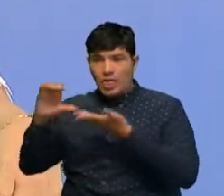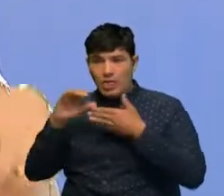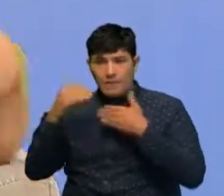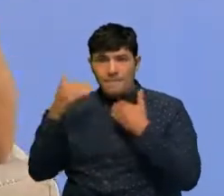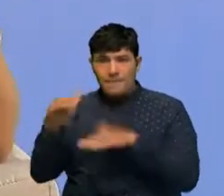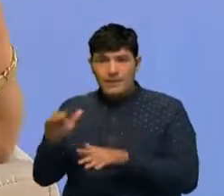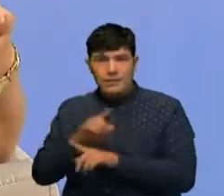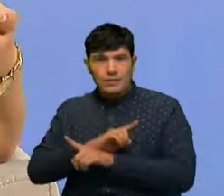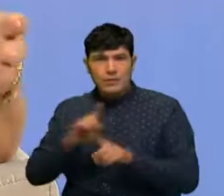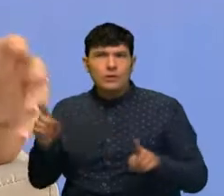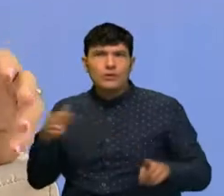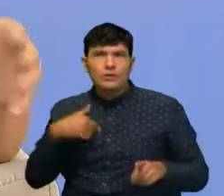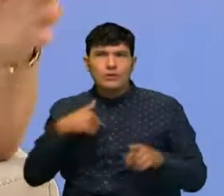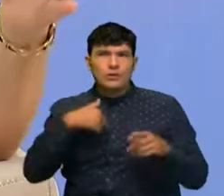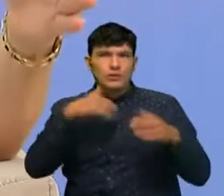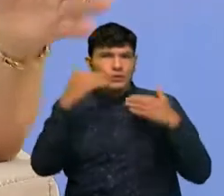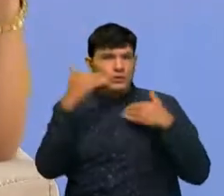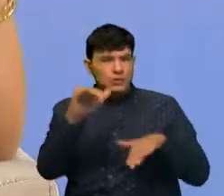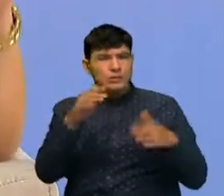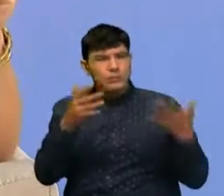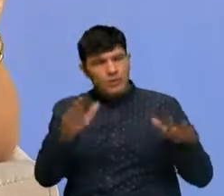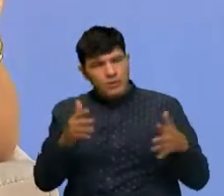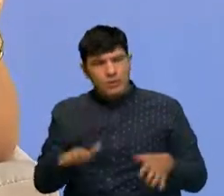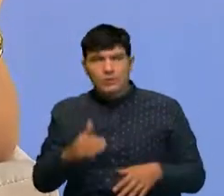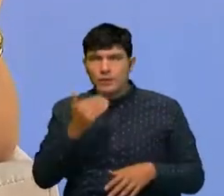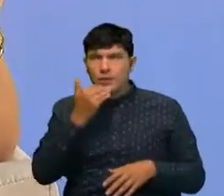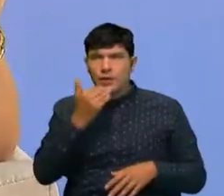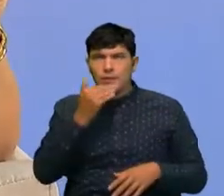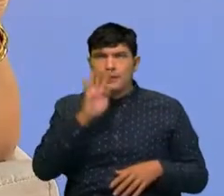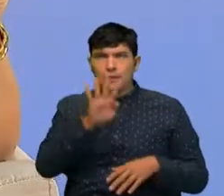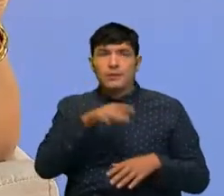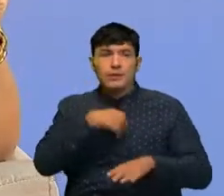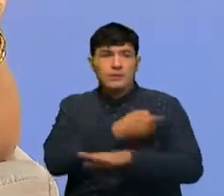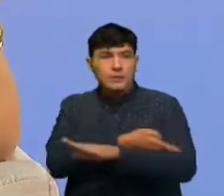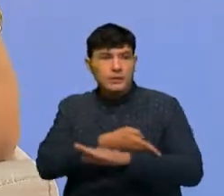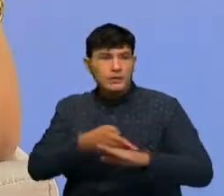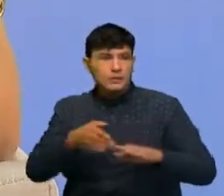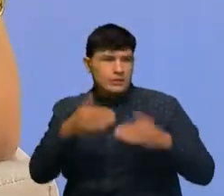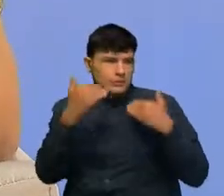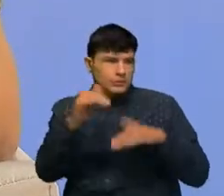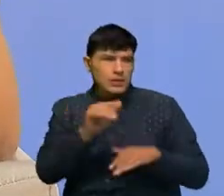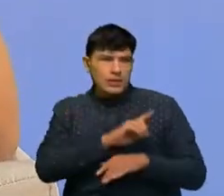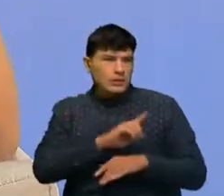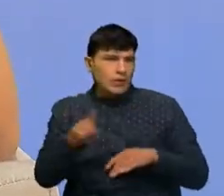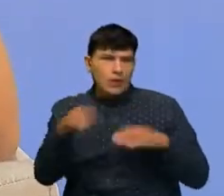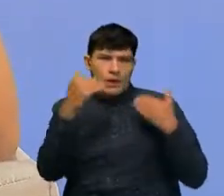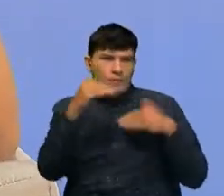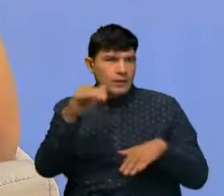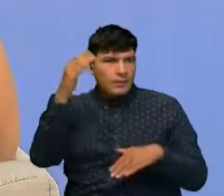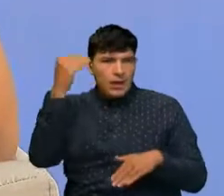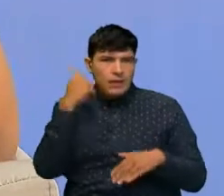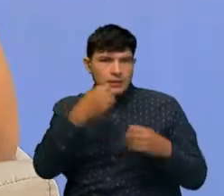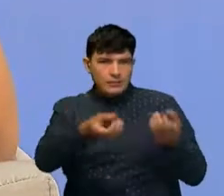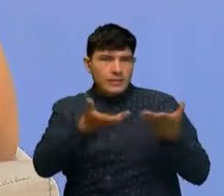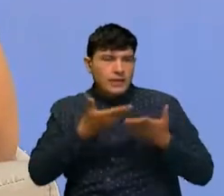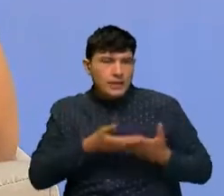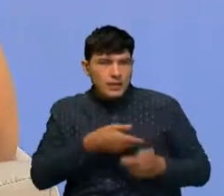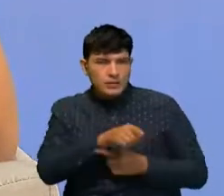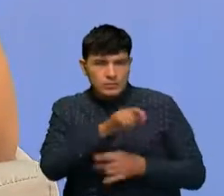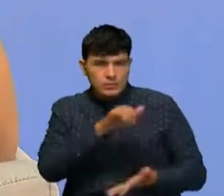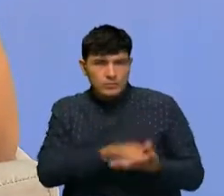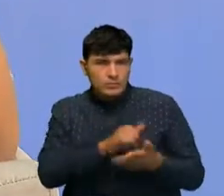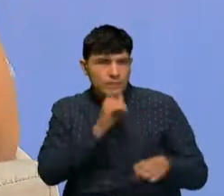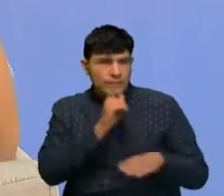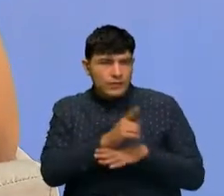salario mínimo, sino con el promedio de, póngale, 4 millones de pesos ya, y no el salario mínimo que le estaban entregando a uno los fondos